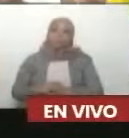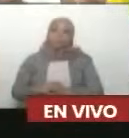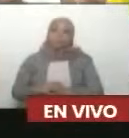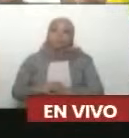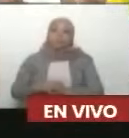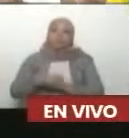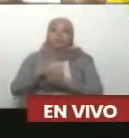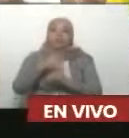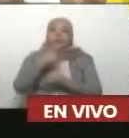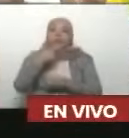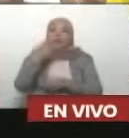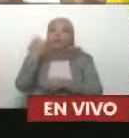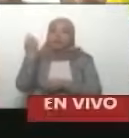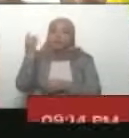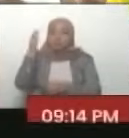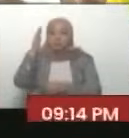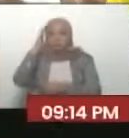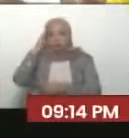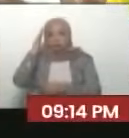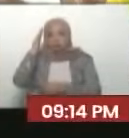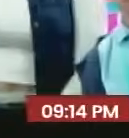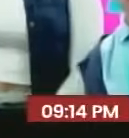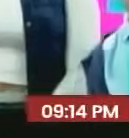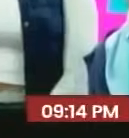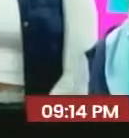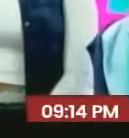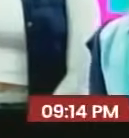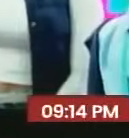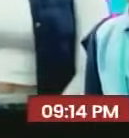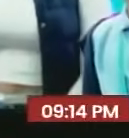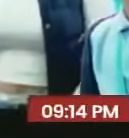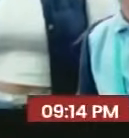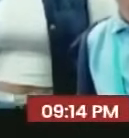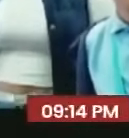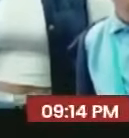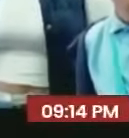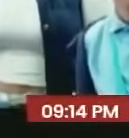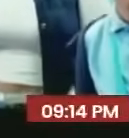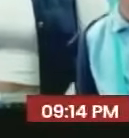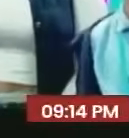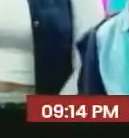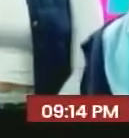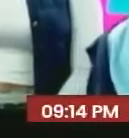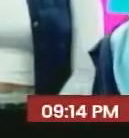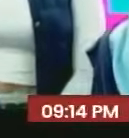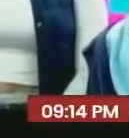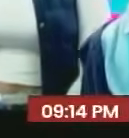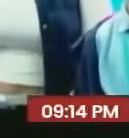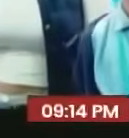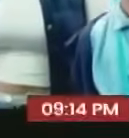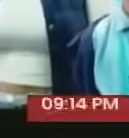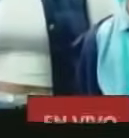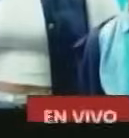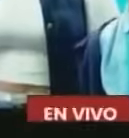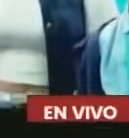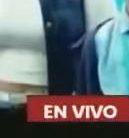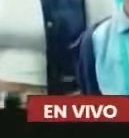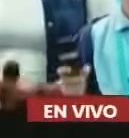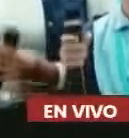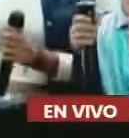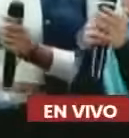que todos los venezolanos mayores de 18 años y todas las venezolanas salgan a sacar su cédula de